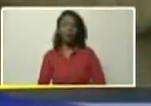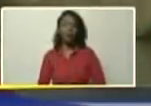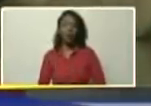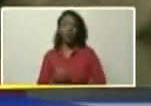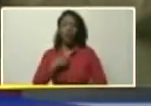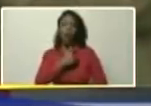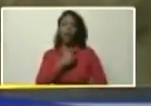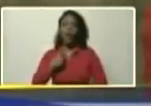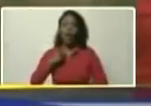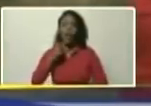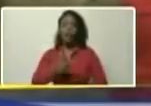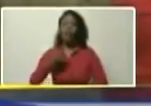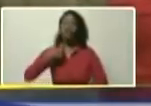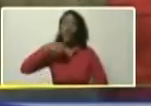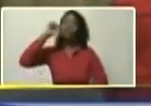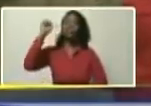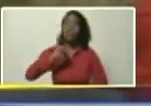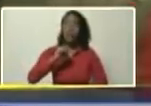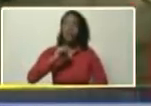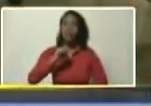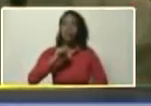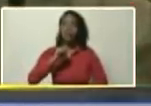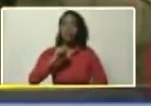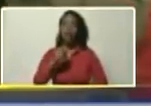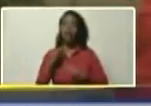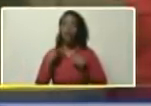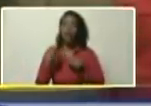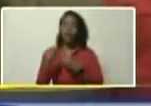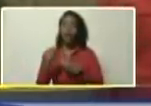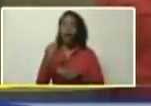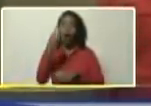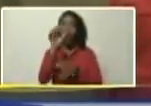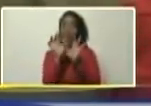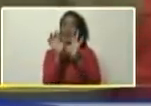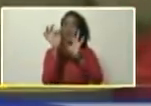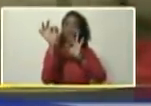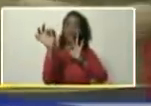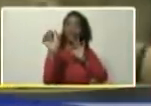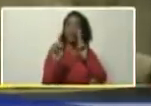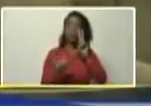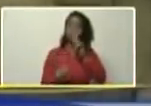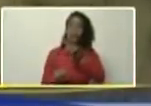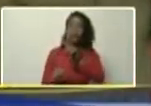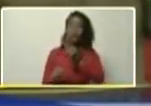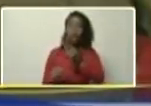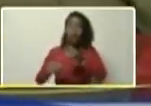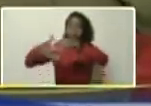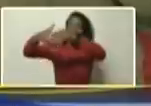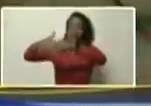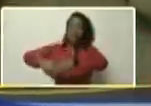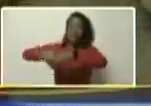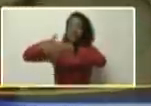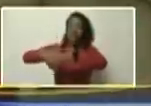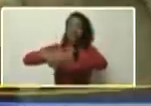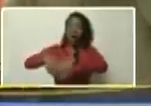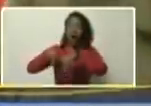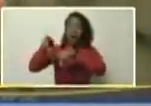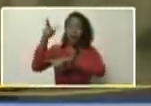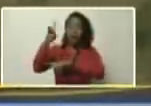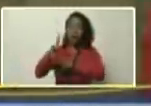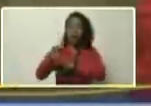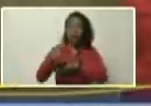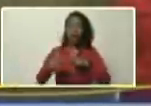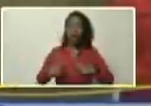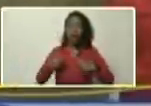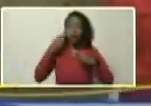quería decirle que yo sí le vi a un metro dándole la mano a esa gente, le vi la